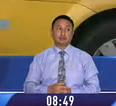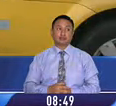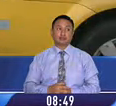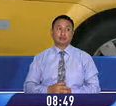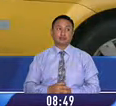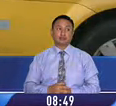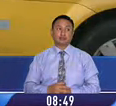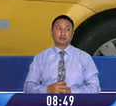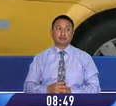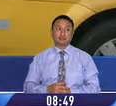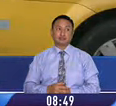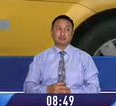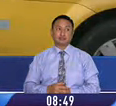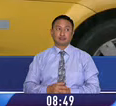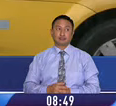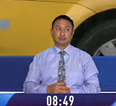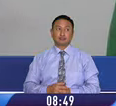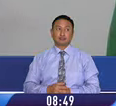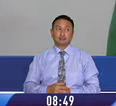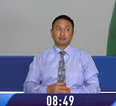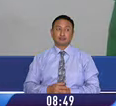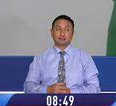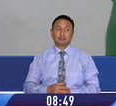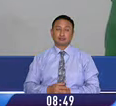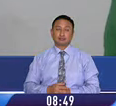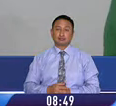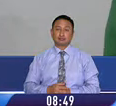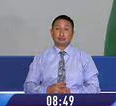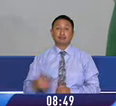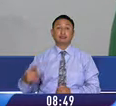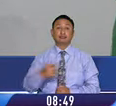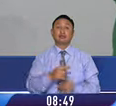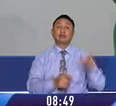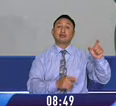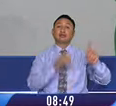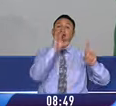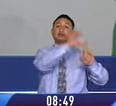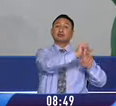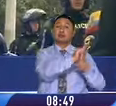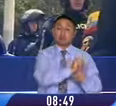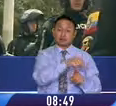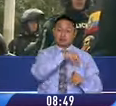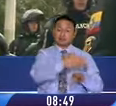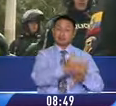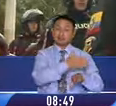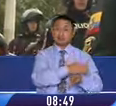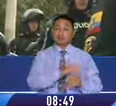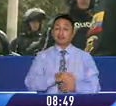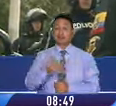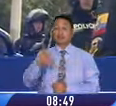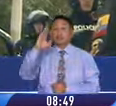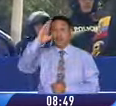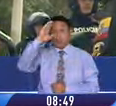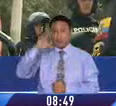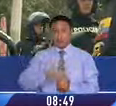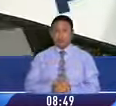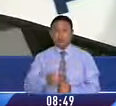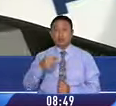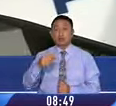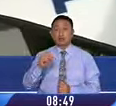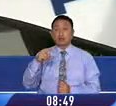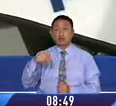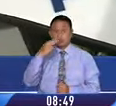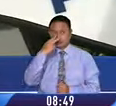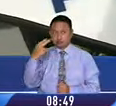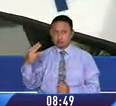de que asaltara a un taxista. La aprehensión del ciudadano se da tras la alerta de un agente del orden que se